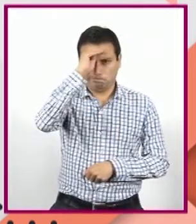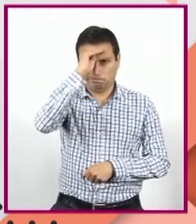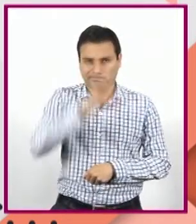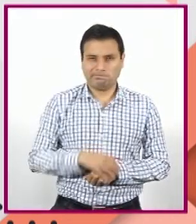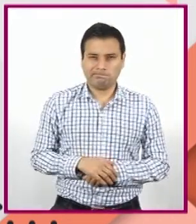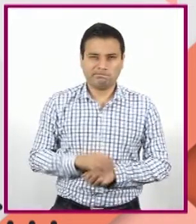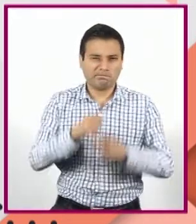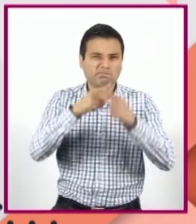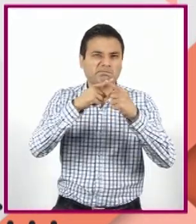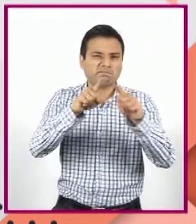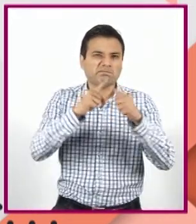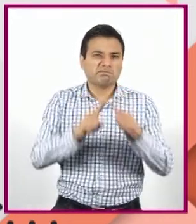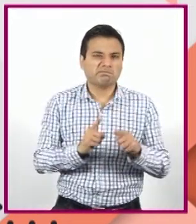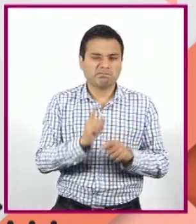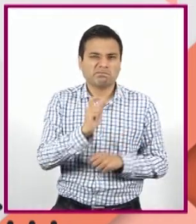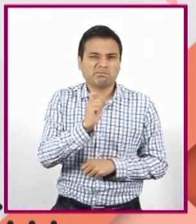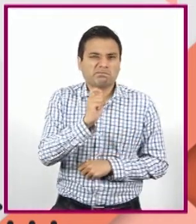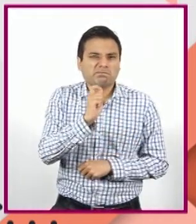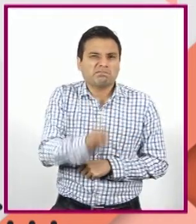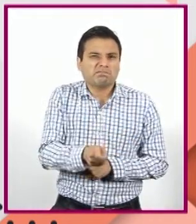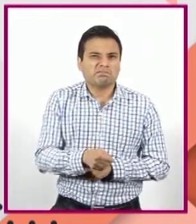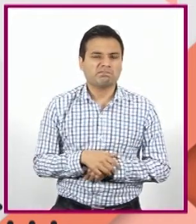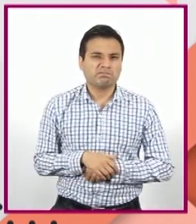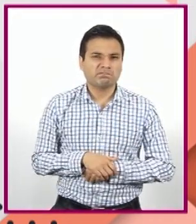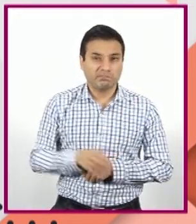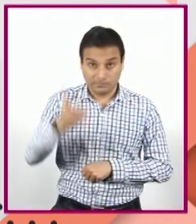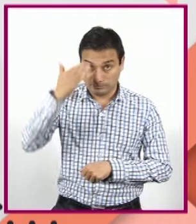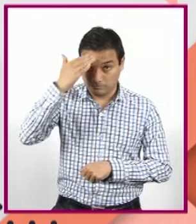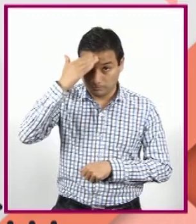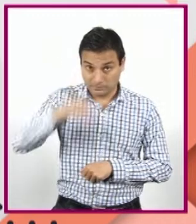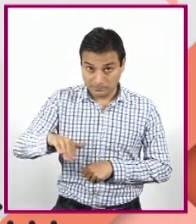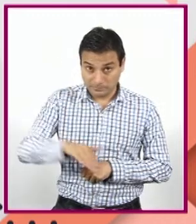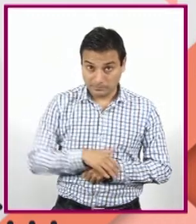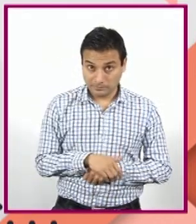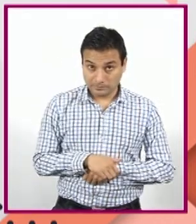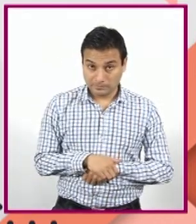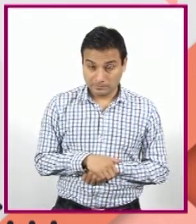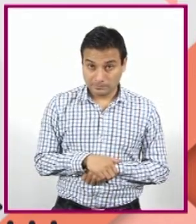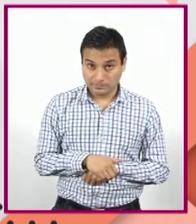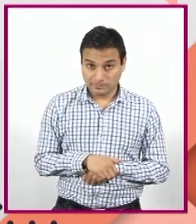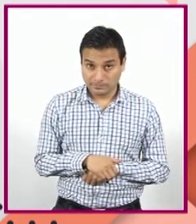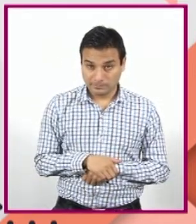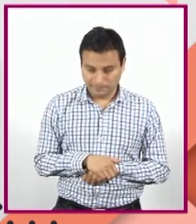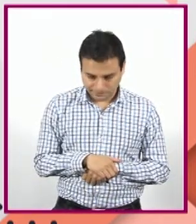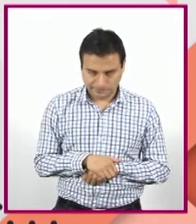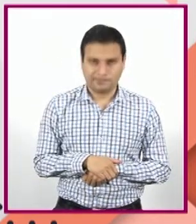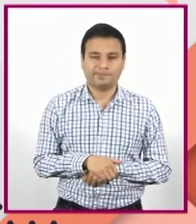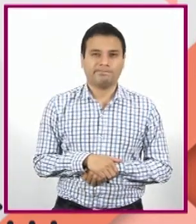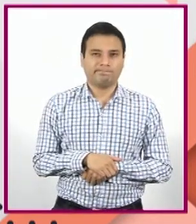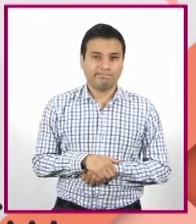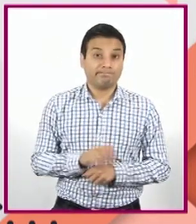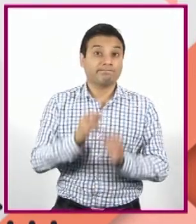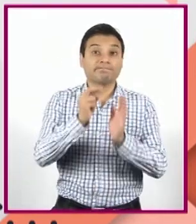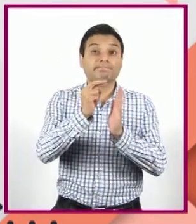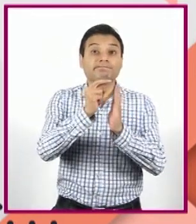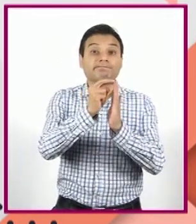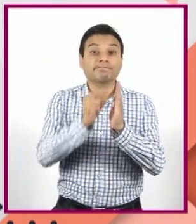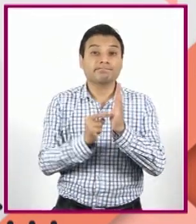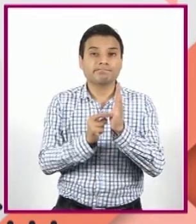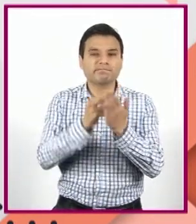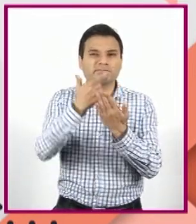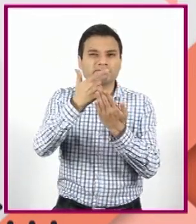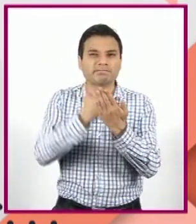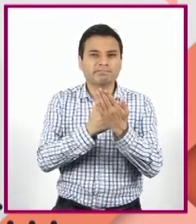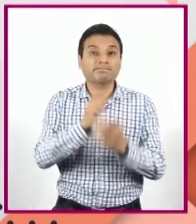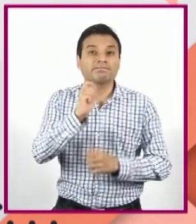en la que se presentará cada uno de los tipos de textos? Tienen mucha razón. El reglamento muestra la